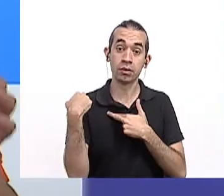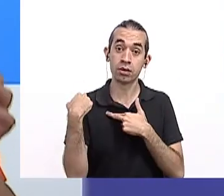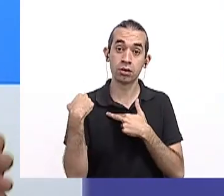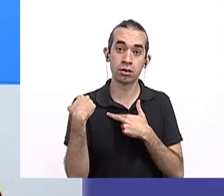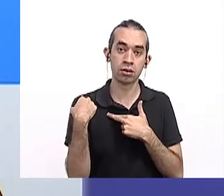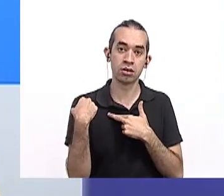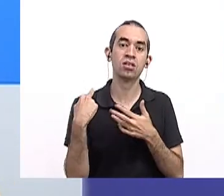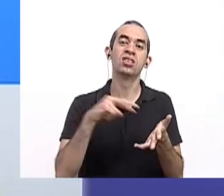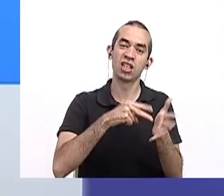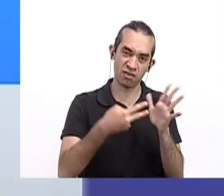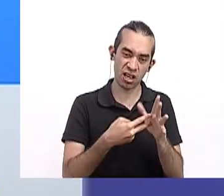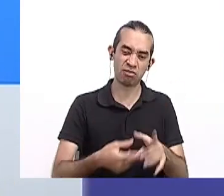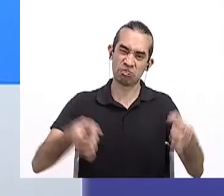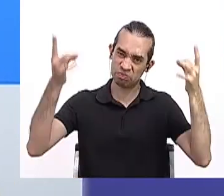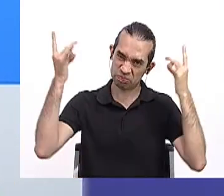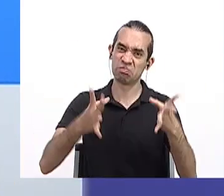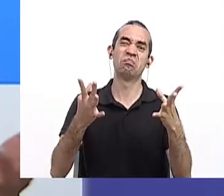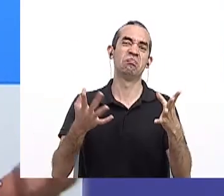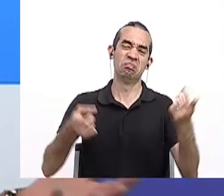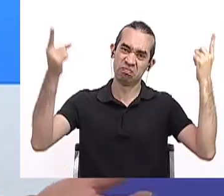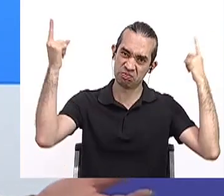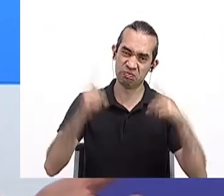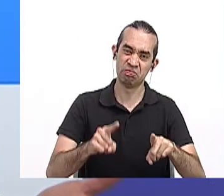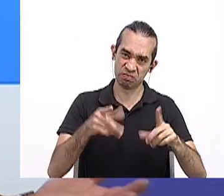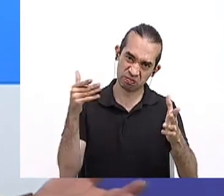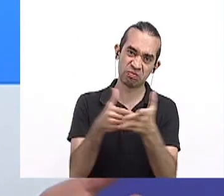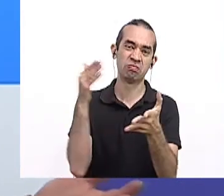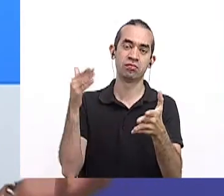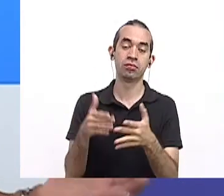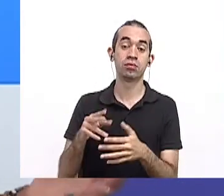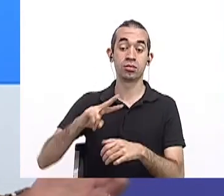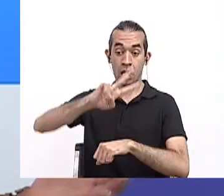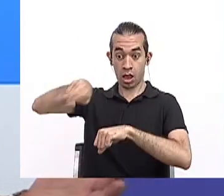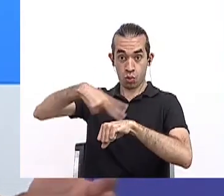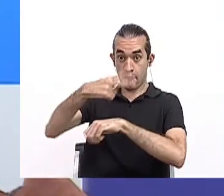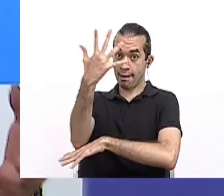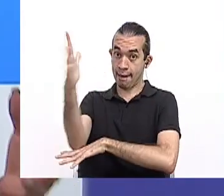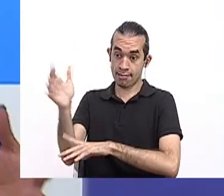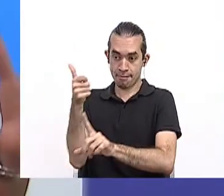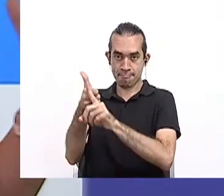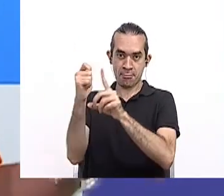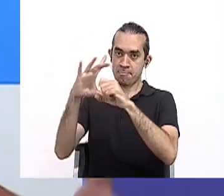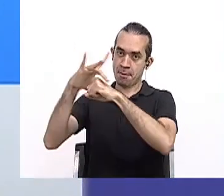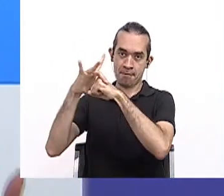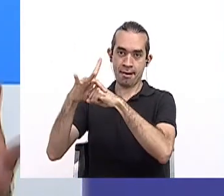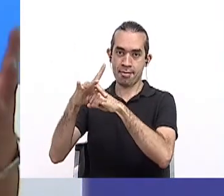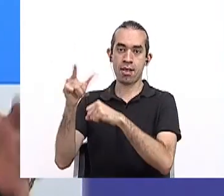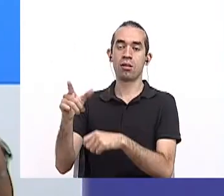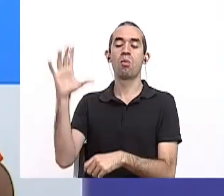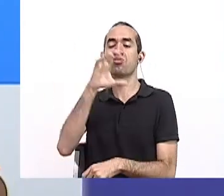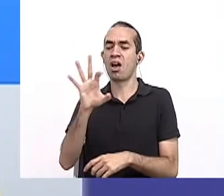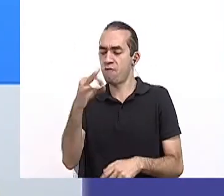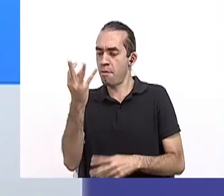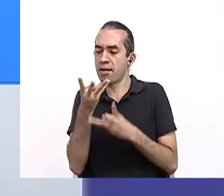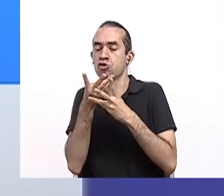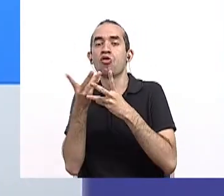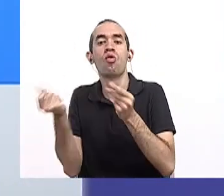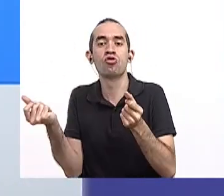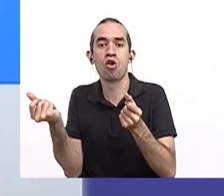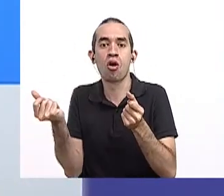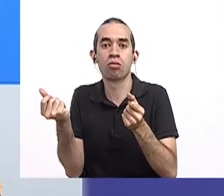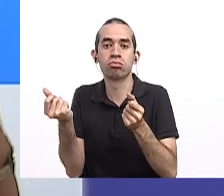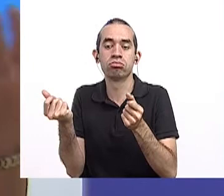a tener graves consecuencias y en la naturaleza misma se encarga de buscar cómo solucionar y buscar el